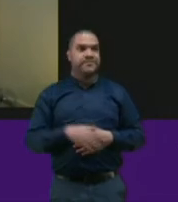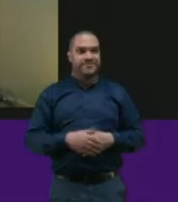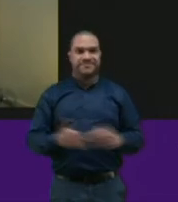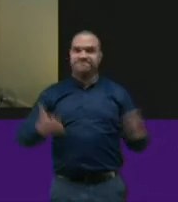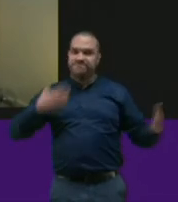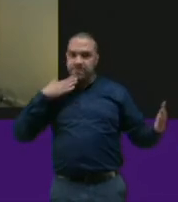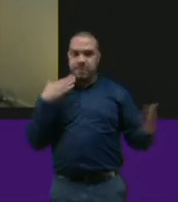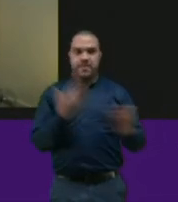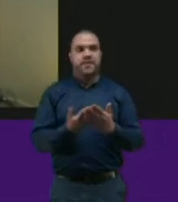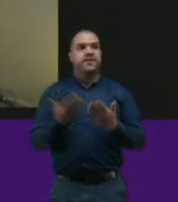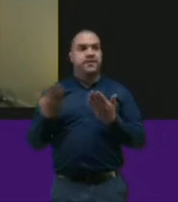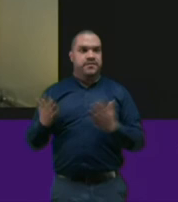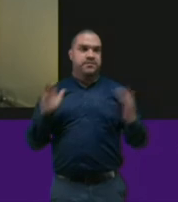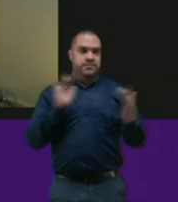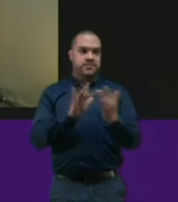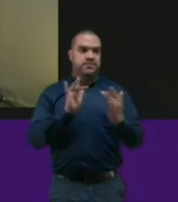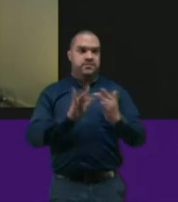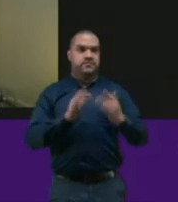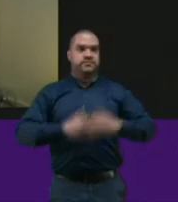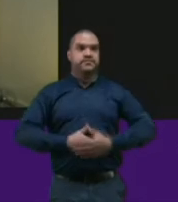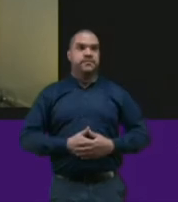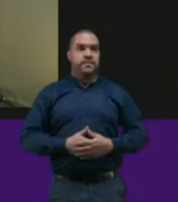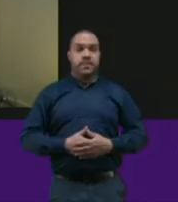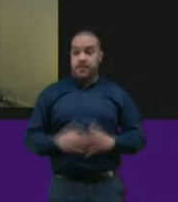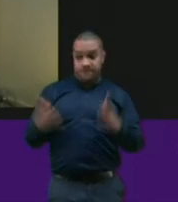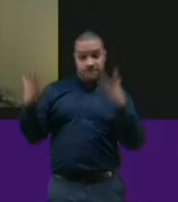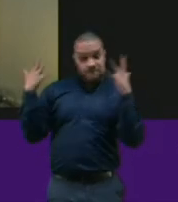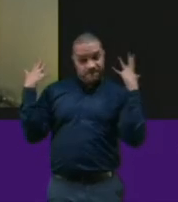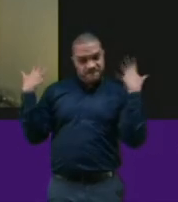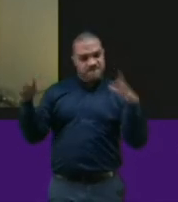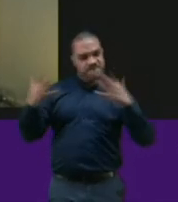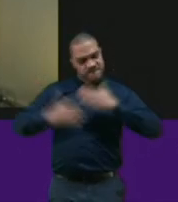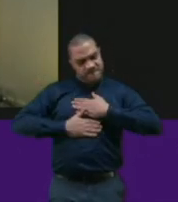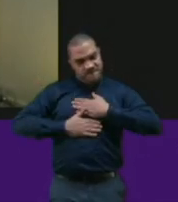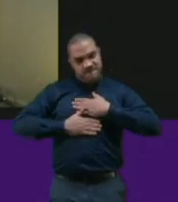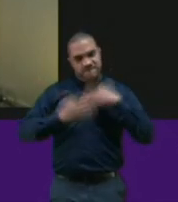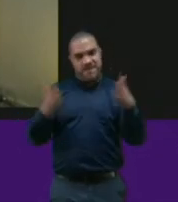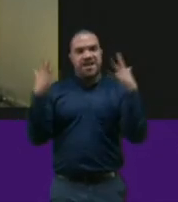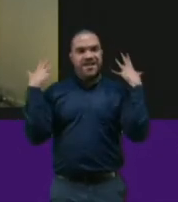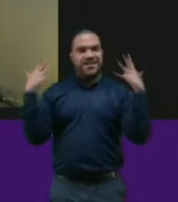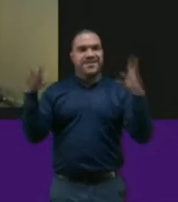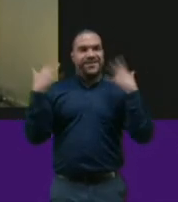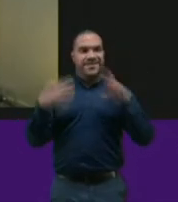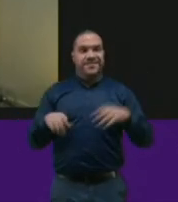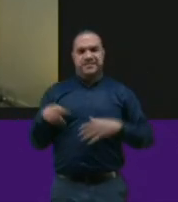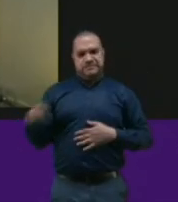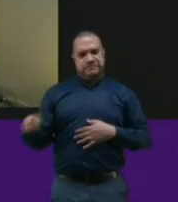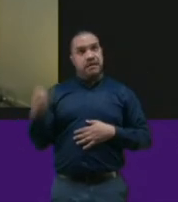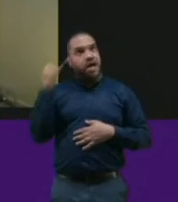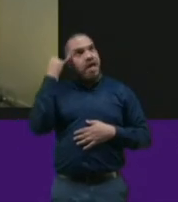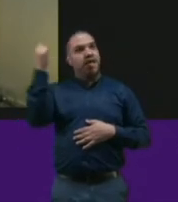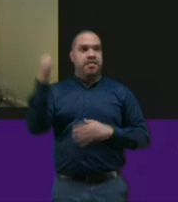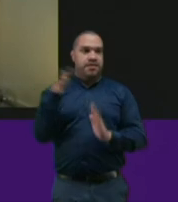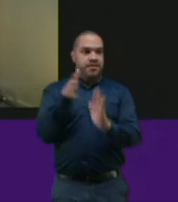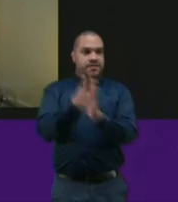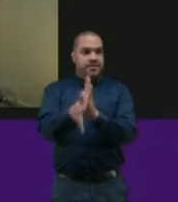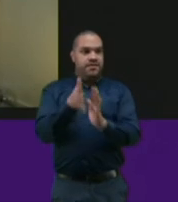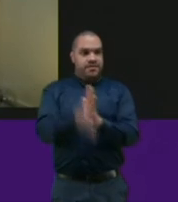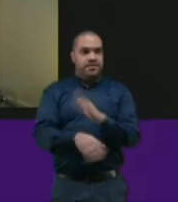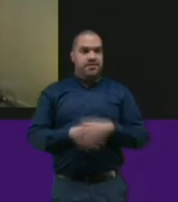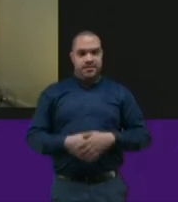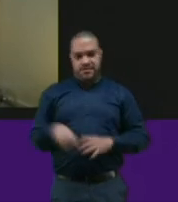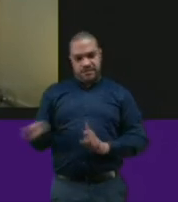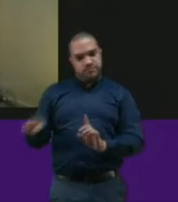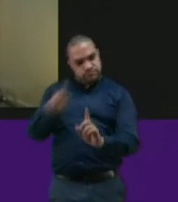todos. Y felicitaciones, vamos. Fabián. Tremendo, tremendo cuento tienes ahí. Estás dándole gracias, como al punto que